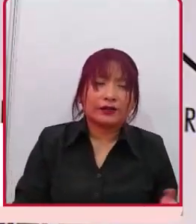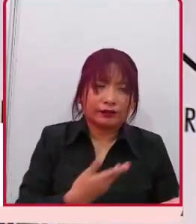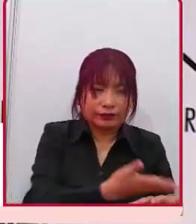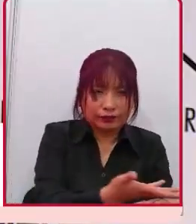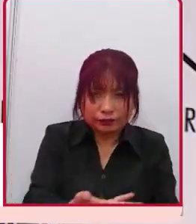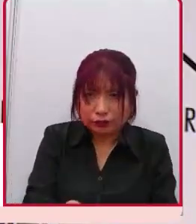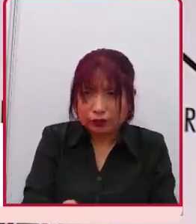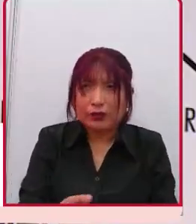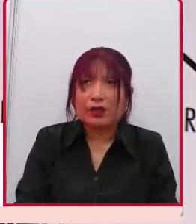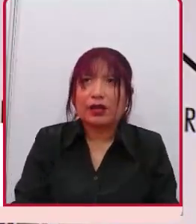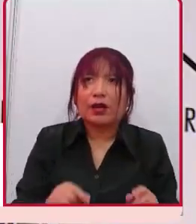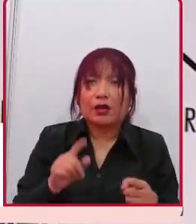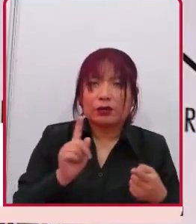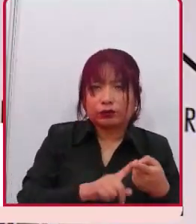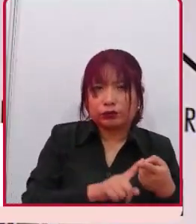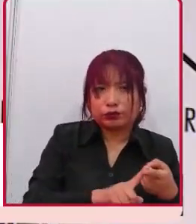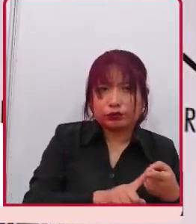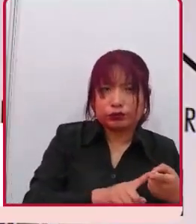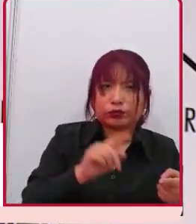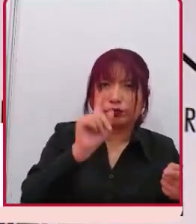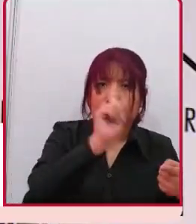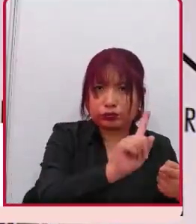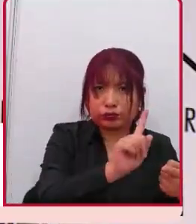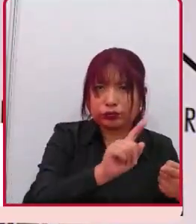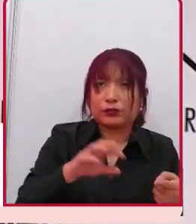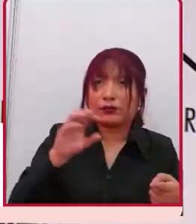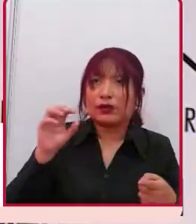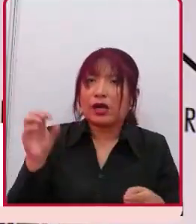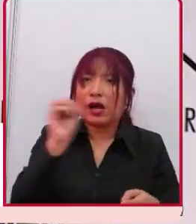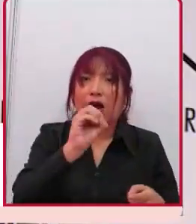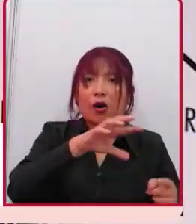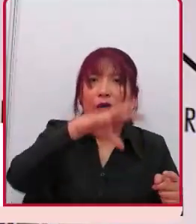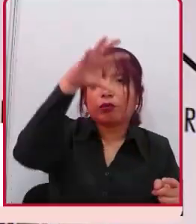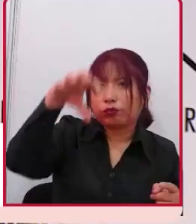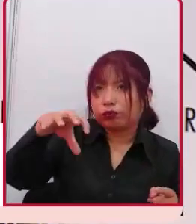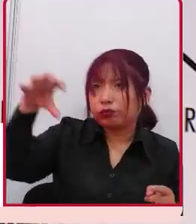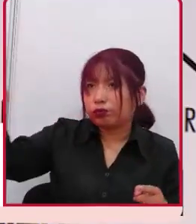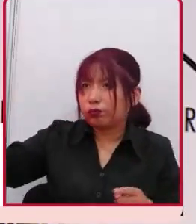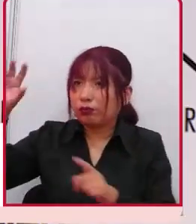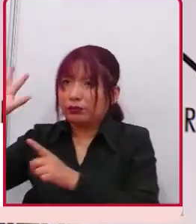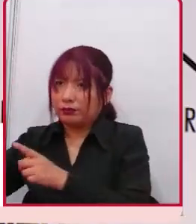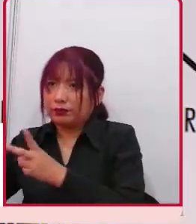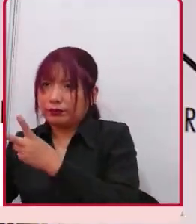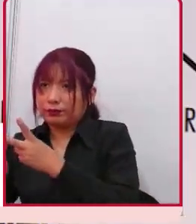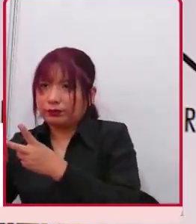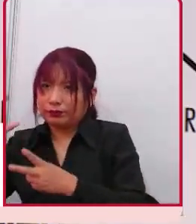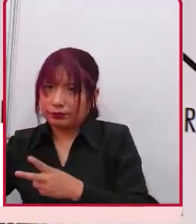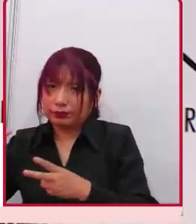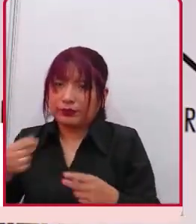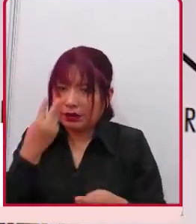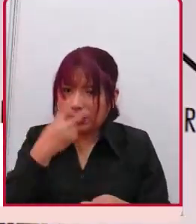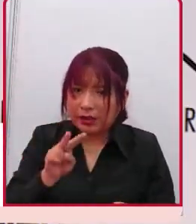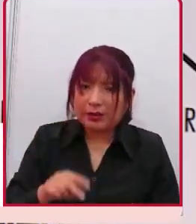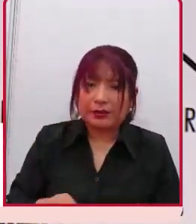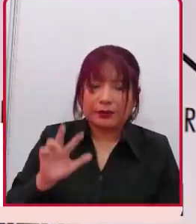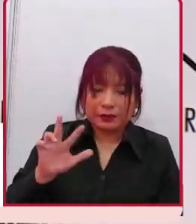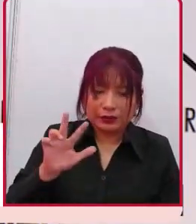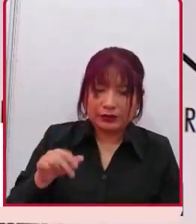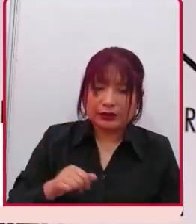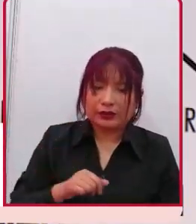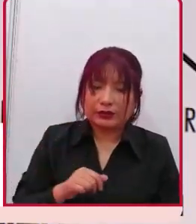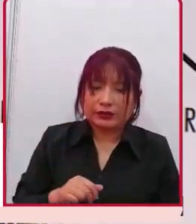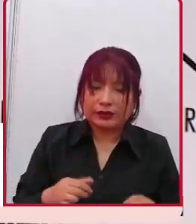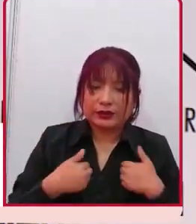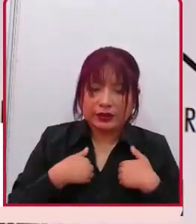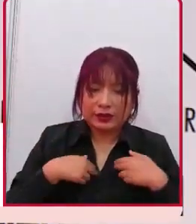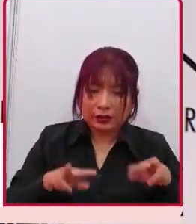muestra de un futuro dominio 1 y especialmente esta muestra 3, ¿no? Donde los grados de liberación, especialmente en esta 3, sí tenía un